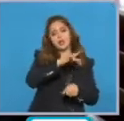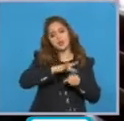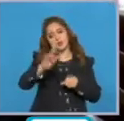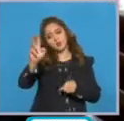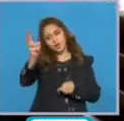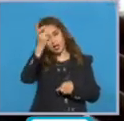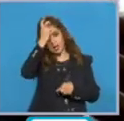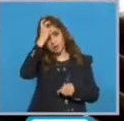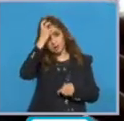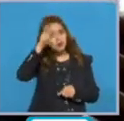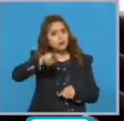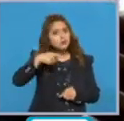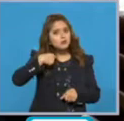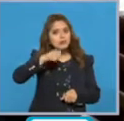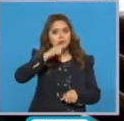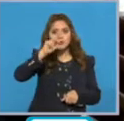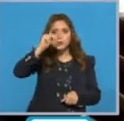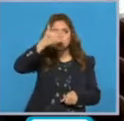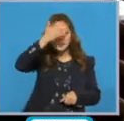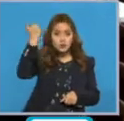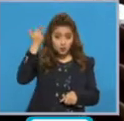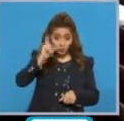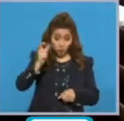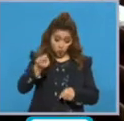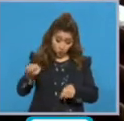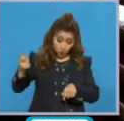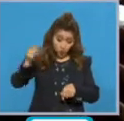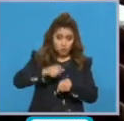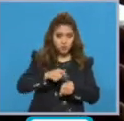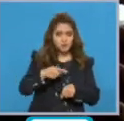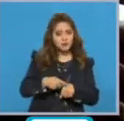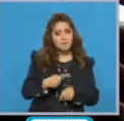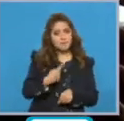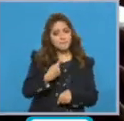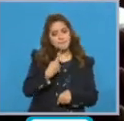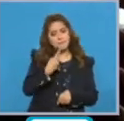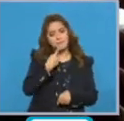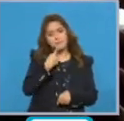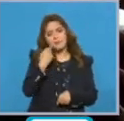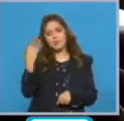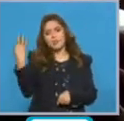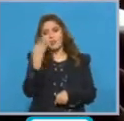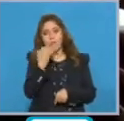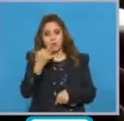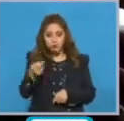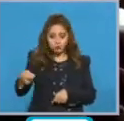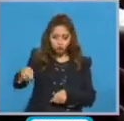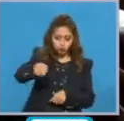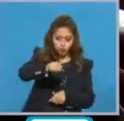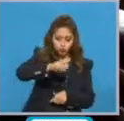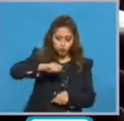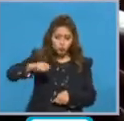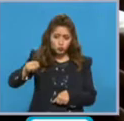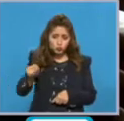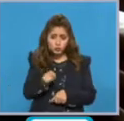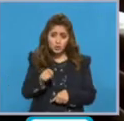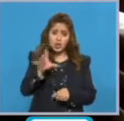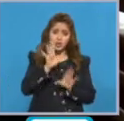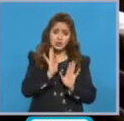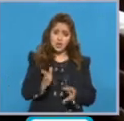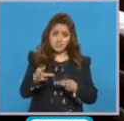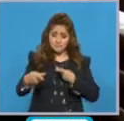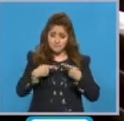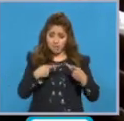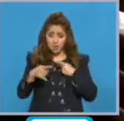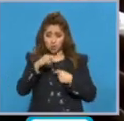cabra, yo no sabía eso. No, con ese le da un sabor muy, muy rico a la crema. Y entonces ya con la nogada y los chiles preparados,